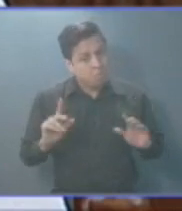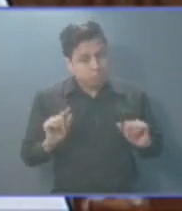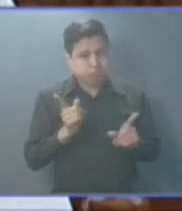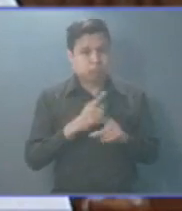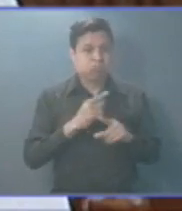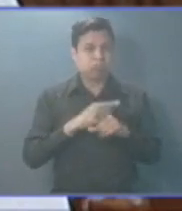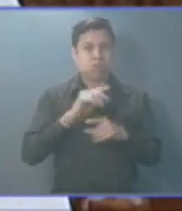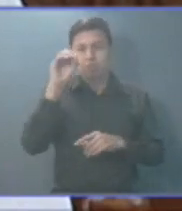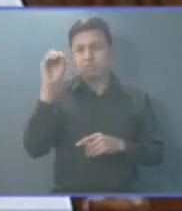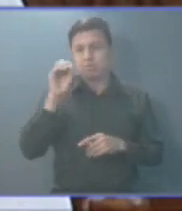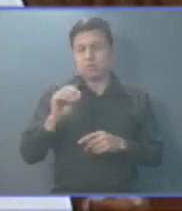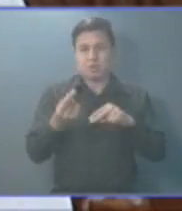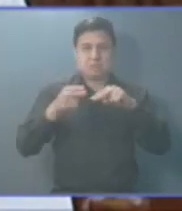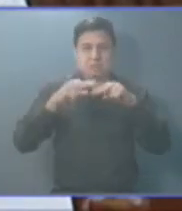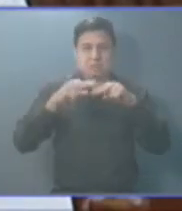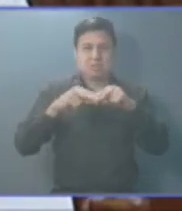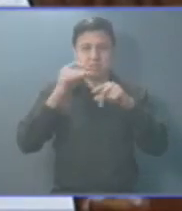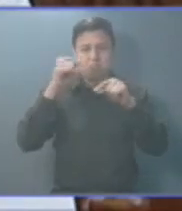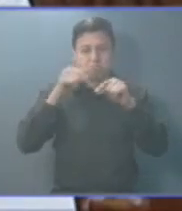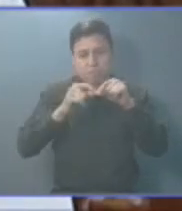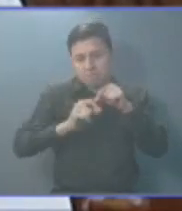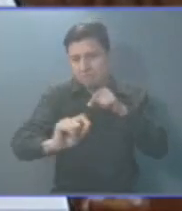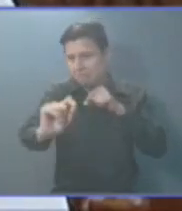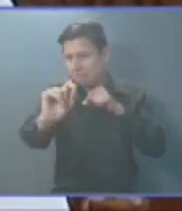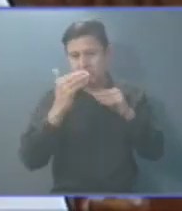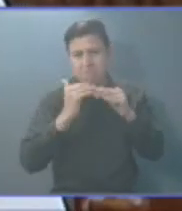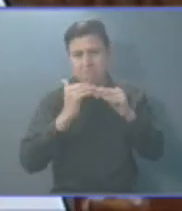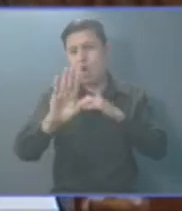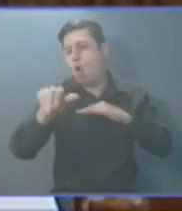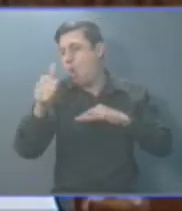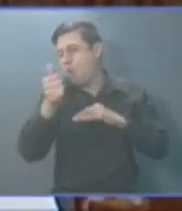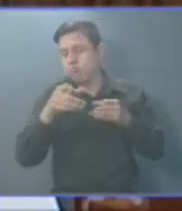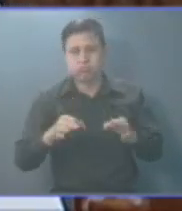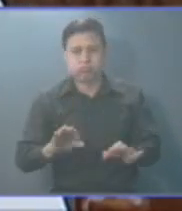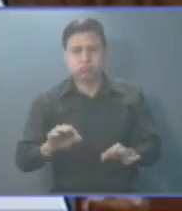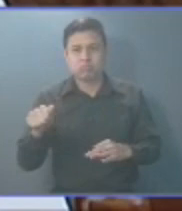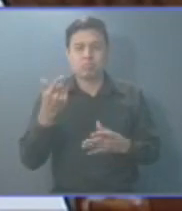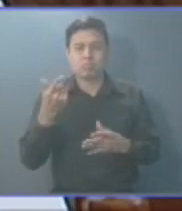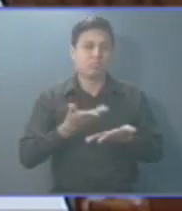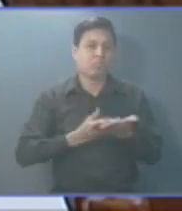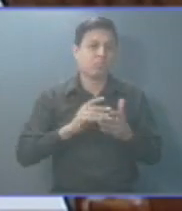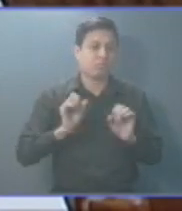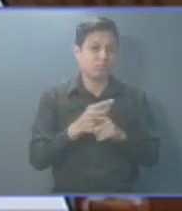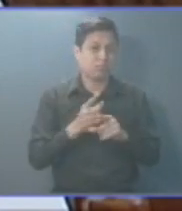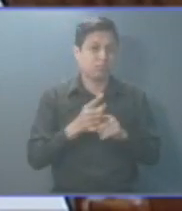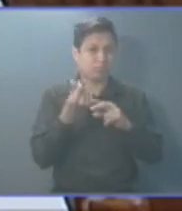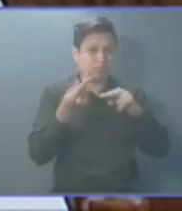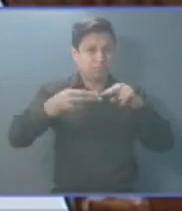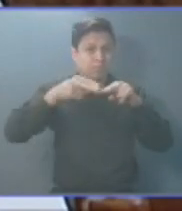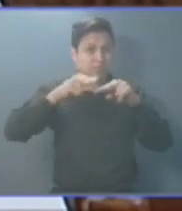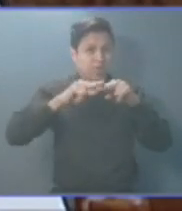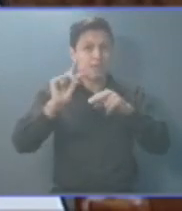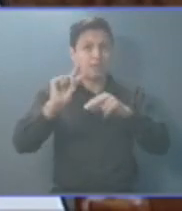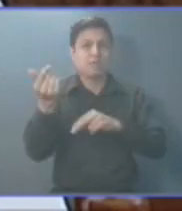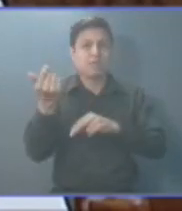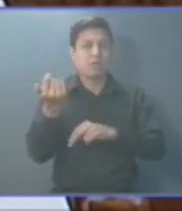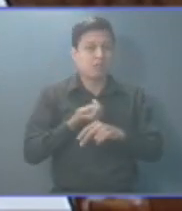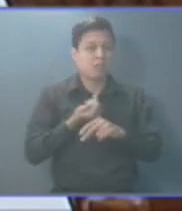a una tasa de interés fija o cualquier otra opción disponible de conversión de tasa de interés.